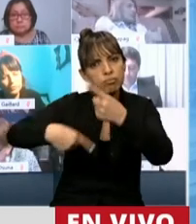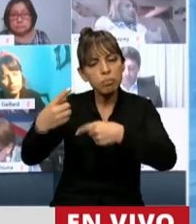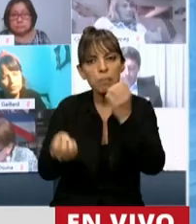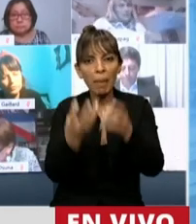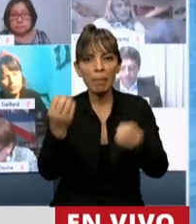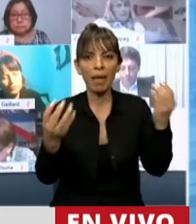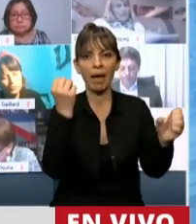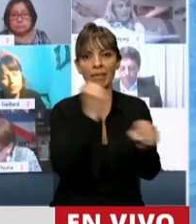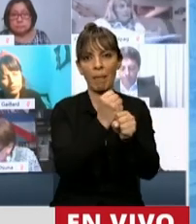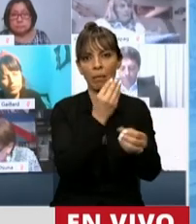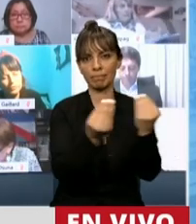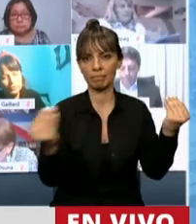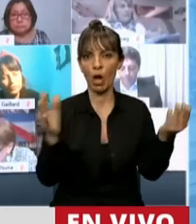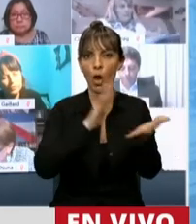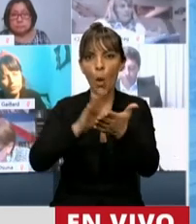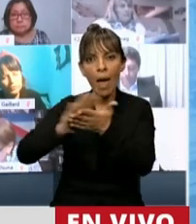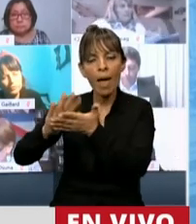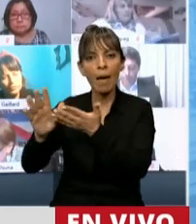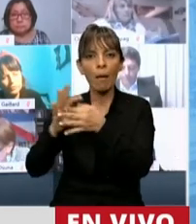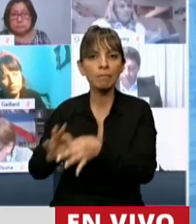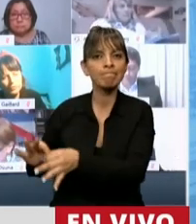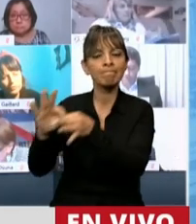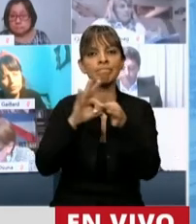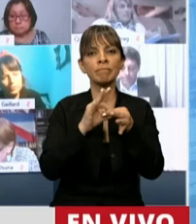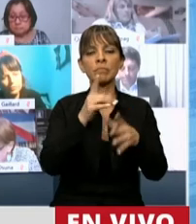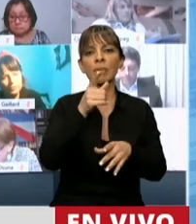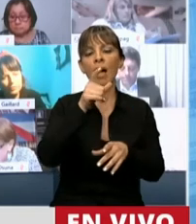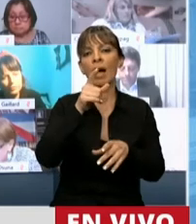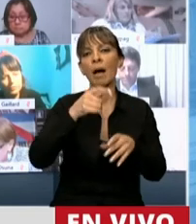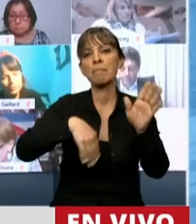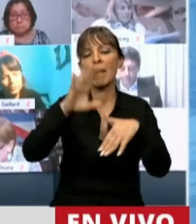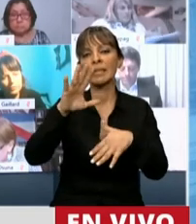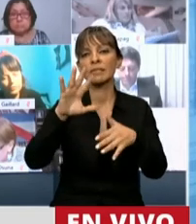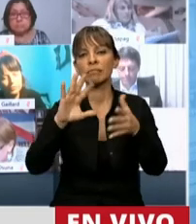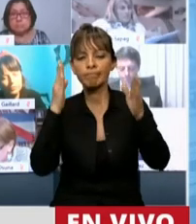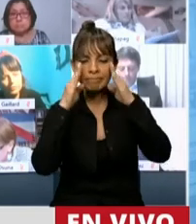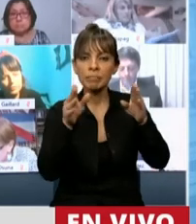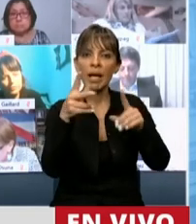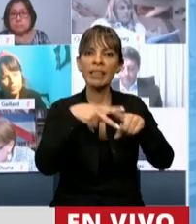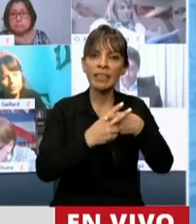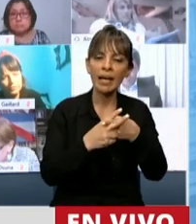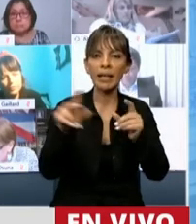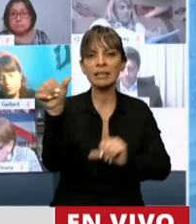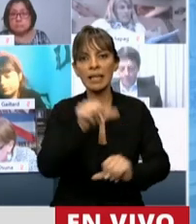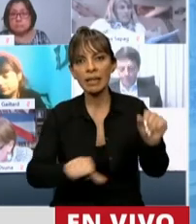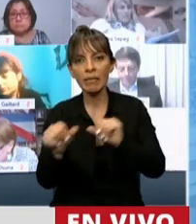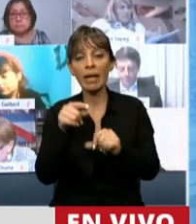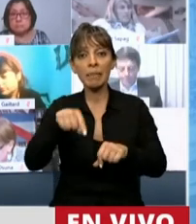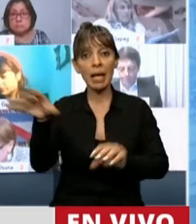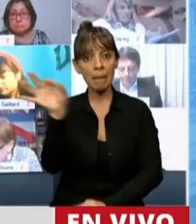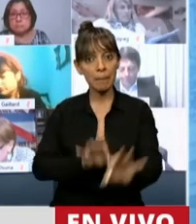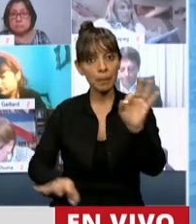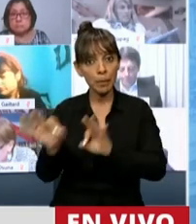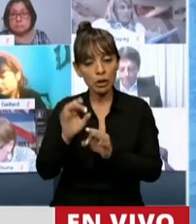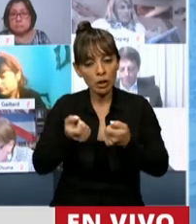nuevos empleos de la calidad vinculados a la mayor actividad técnica y científica. El presente proyecto de ley